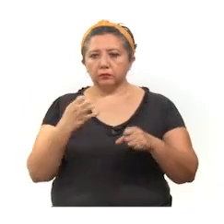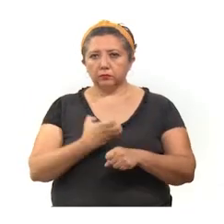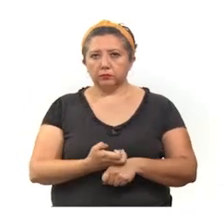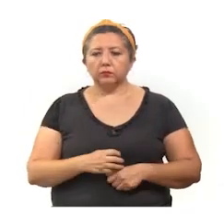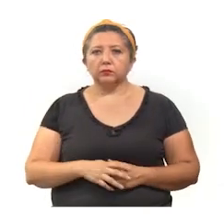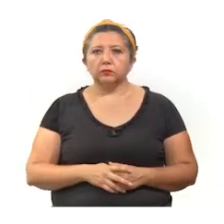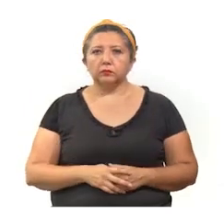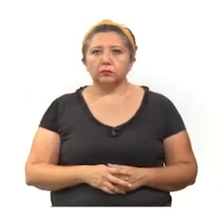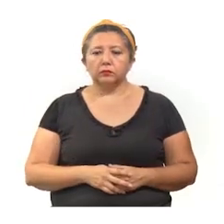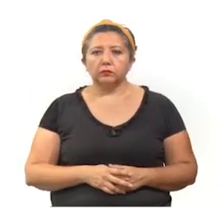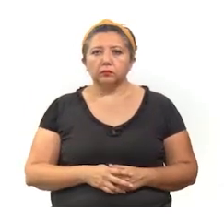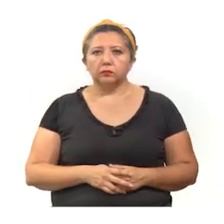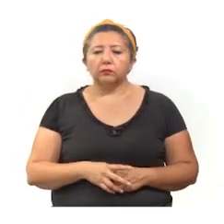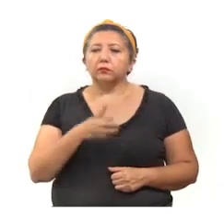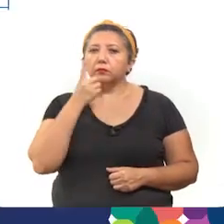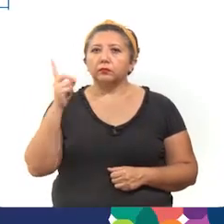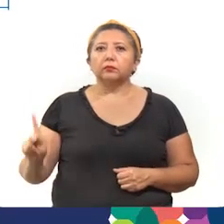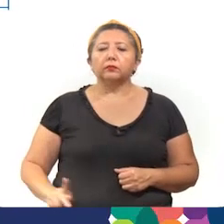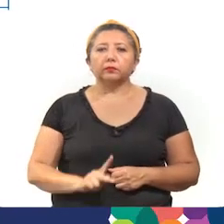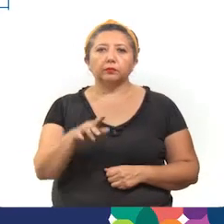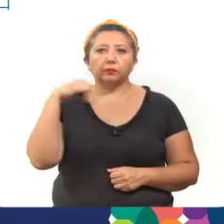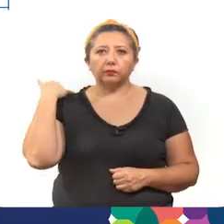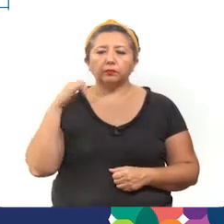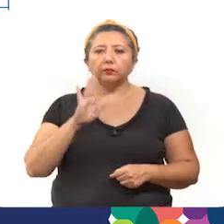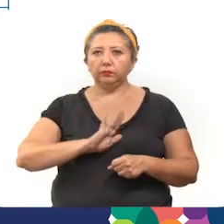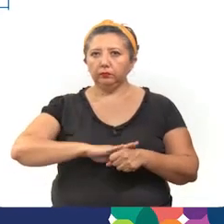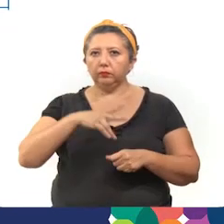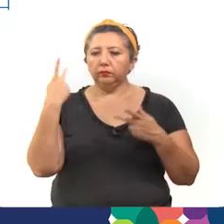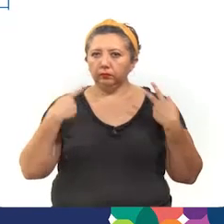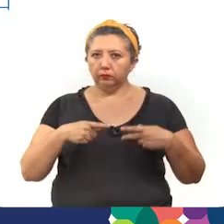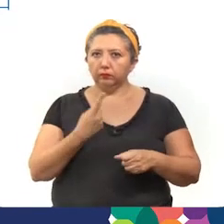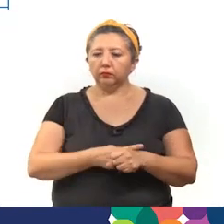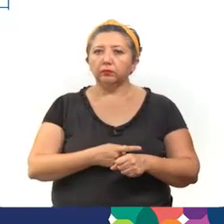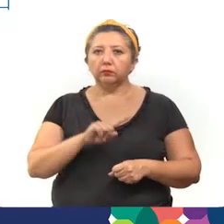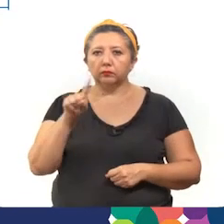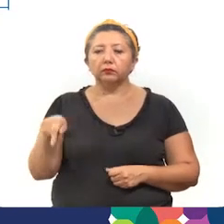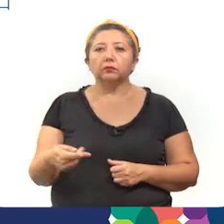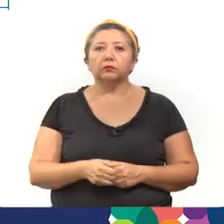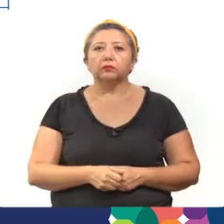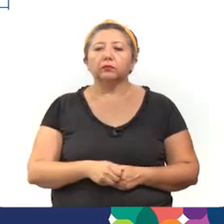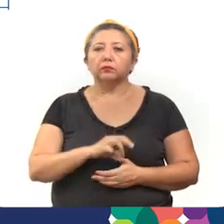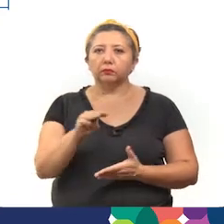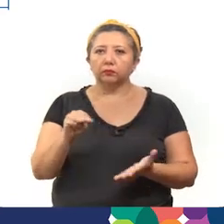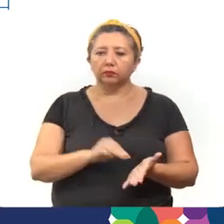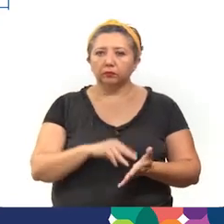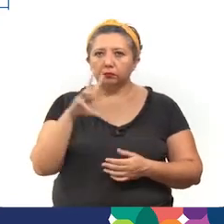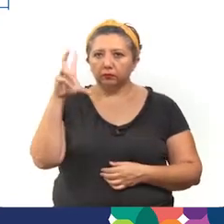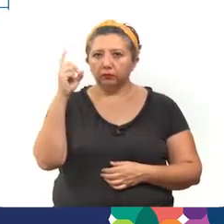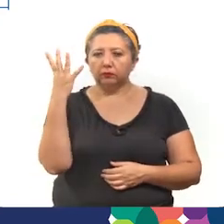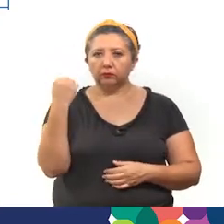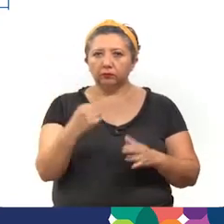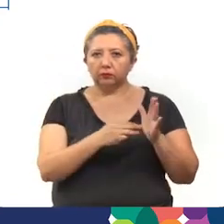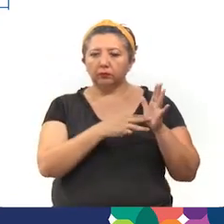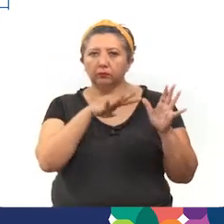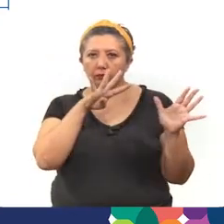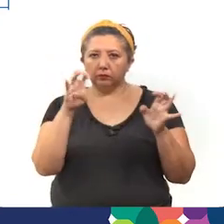de otro país u otro estado. Los municipios de Yucatán con mayor número de personas contagiadas son Mérida